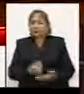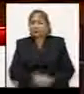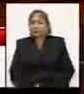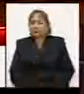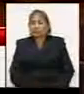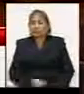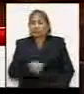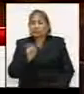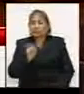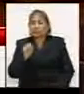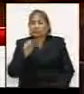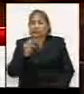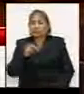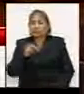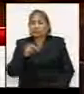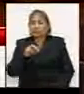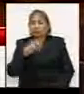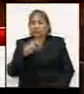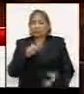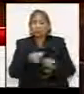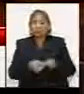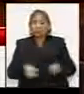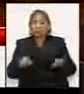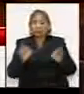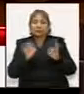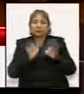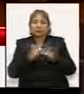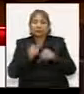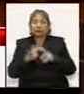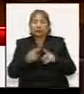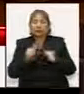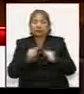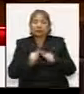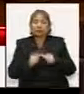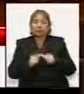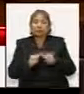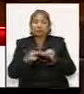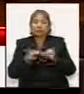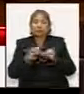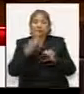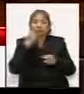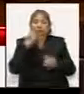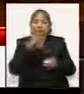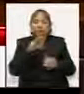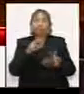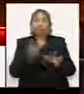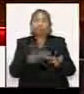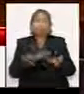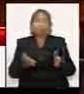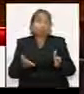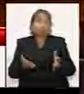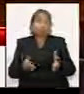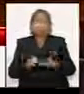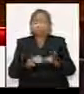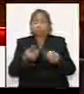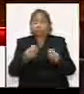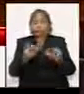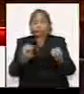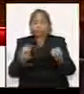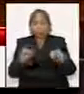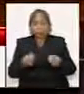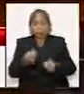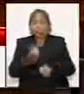no personales? Por eso aprobación es importantísima, pero debe permitirnos mirar la situación en la que están la mayoría